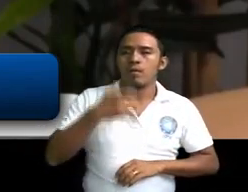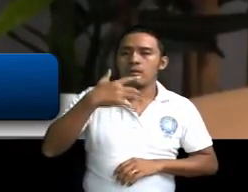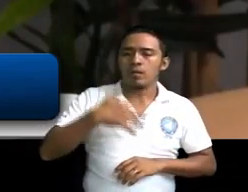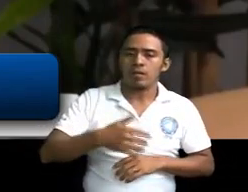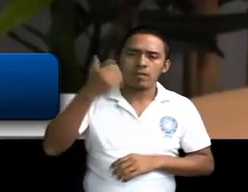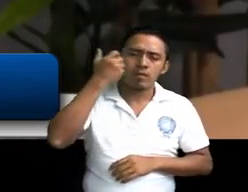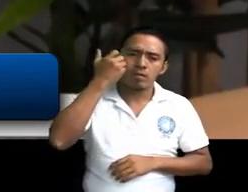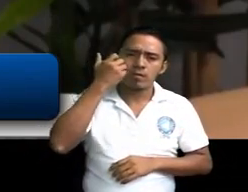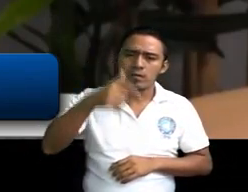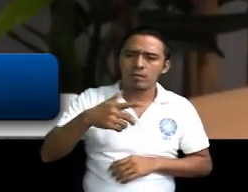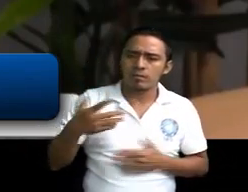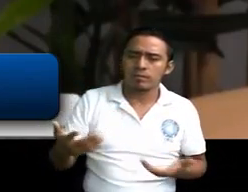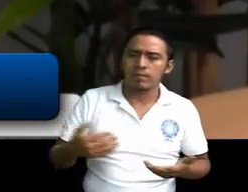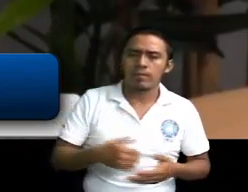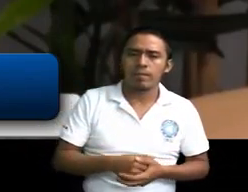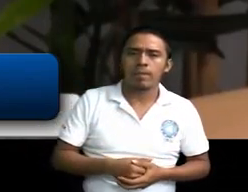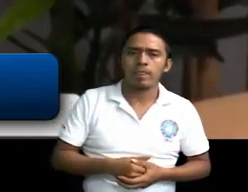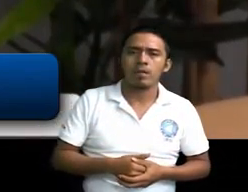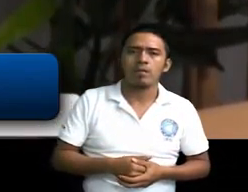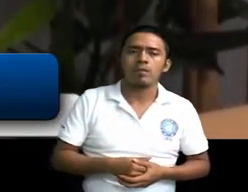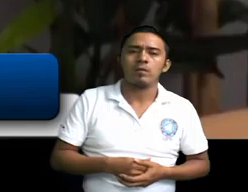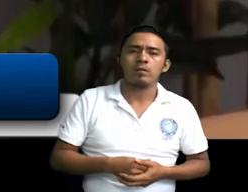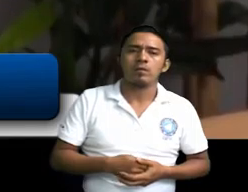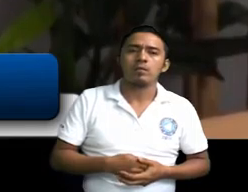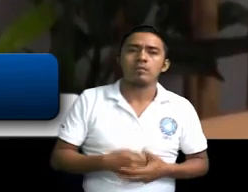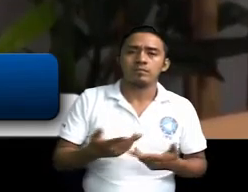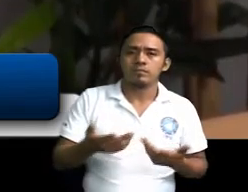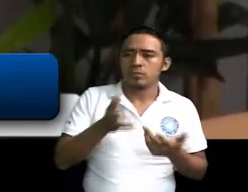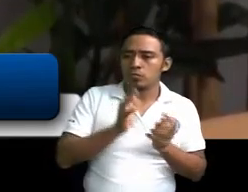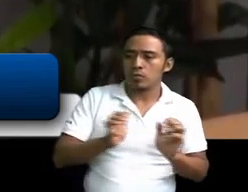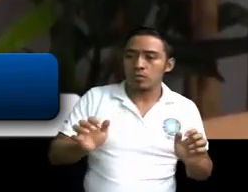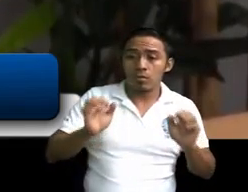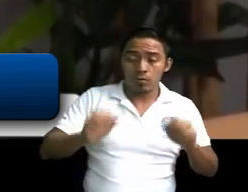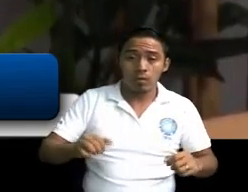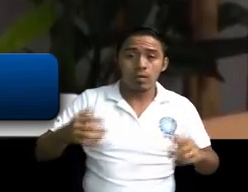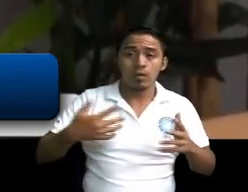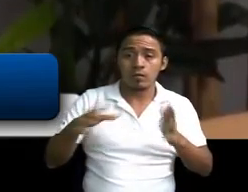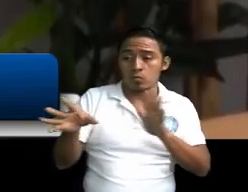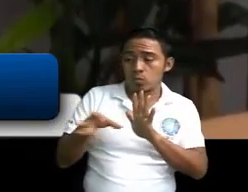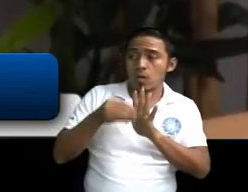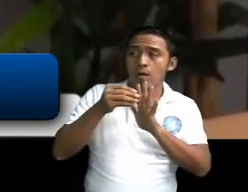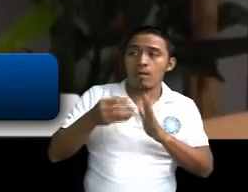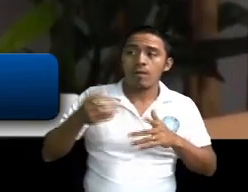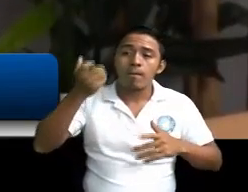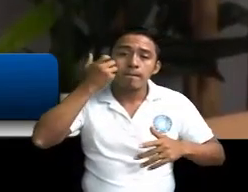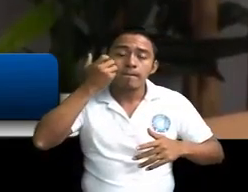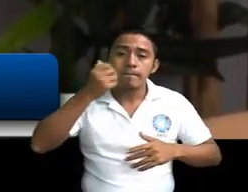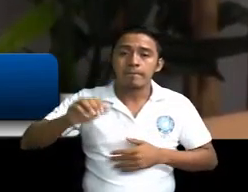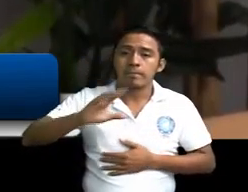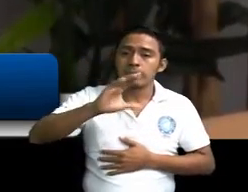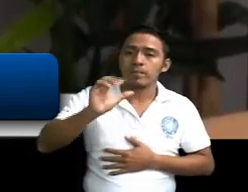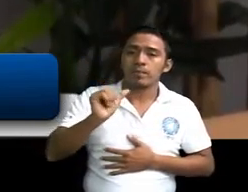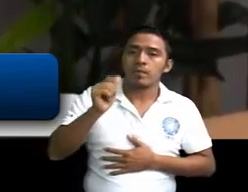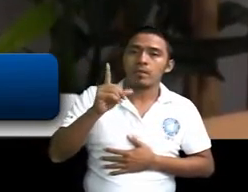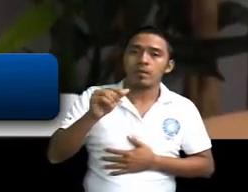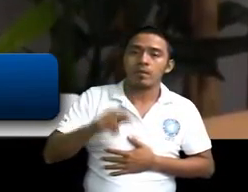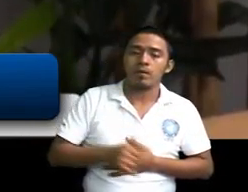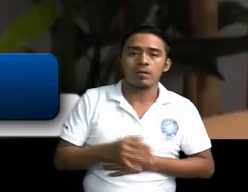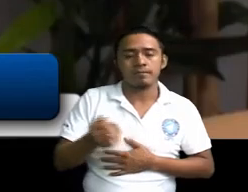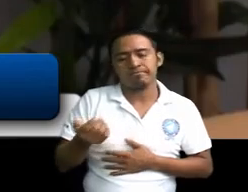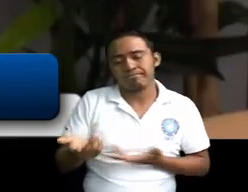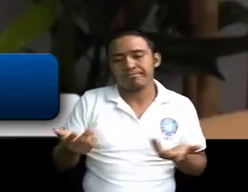caderas en los niños? ¿Qué tiene que haber para que un niño pues presente este...? Una infección en la cadera. Ajá, generalmente hay tres vías que